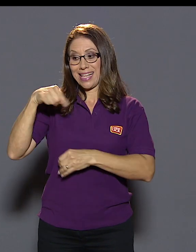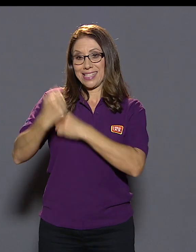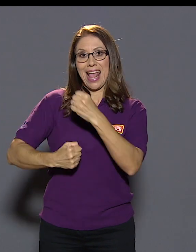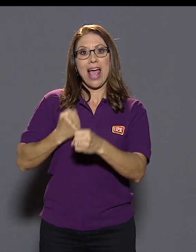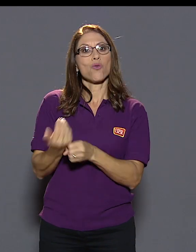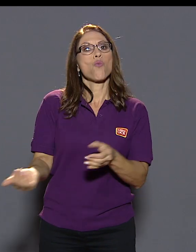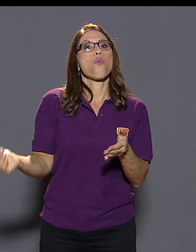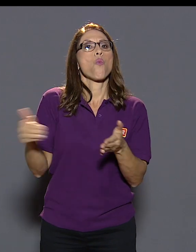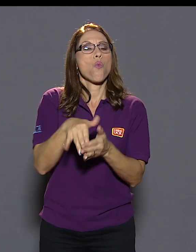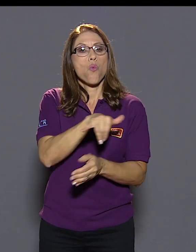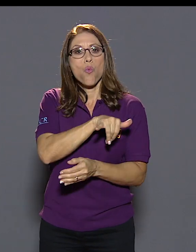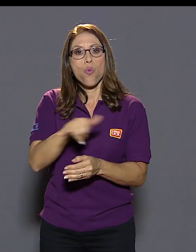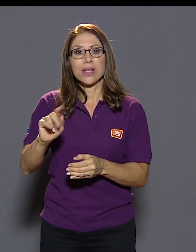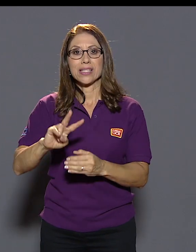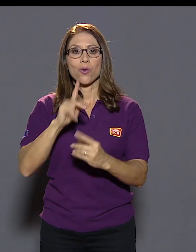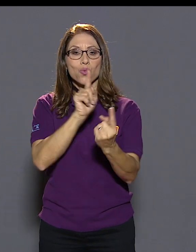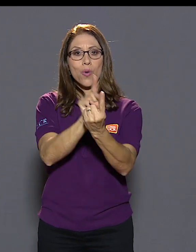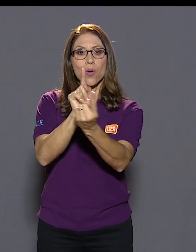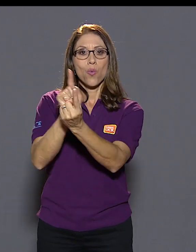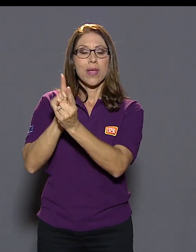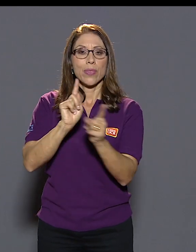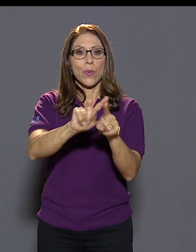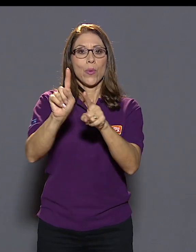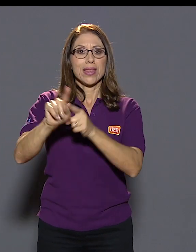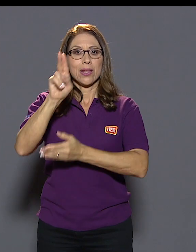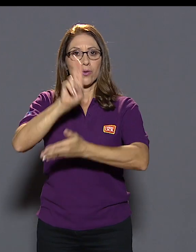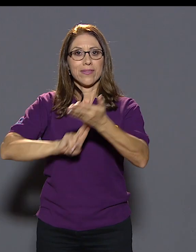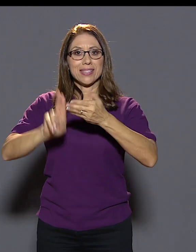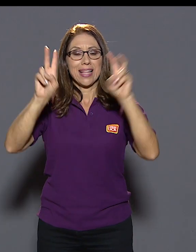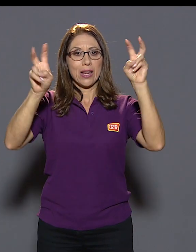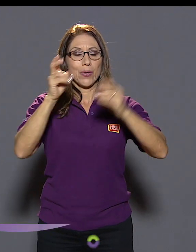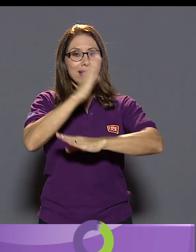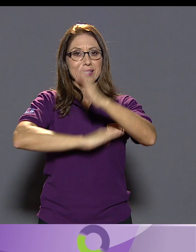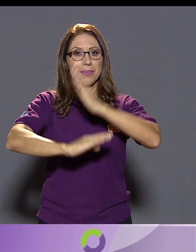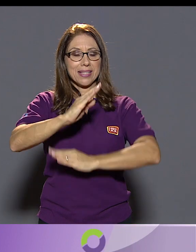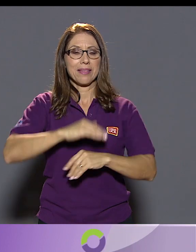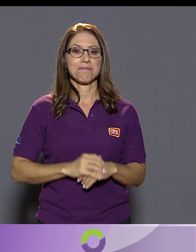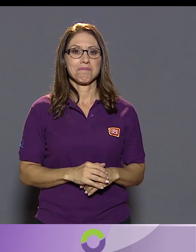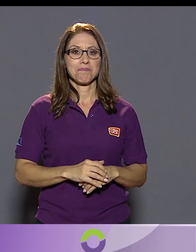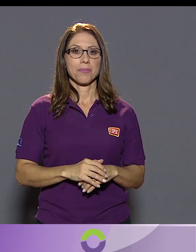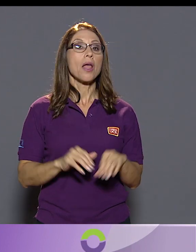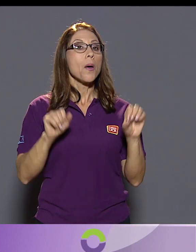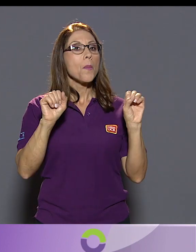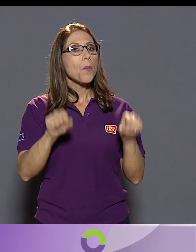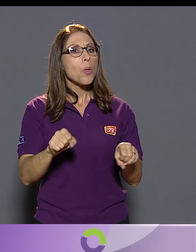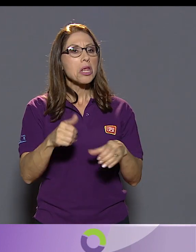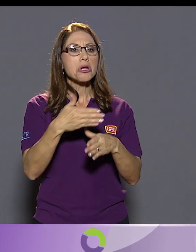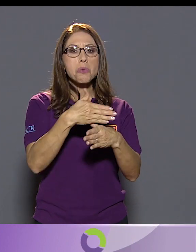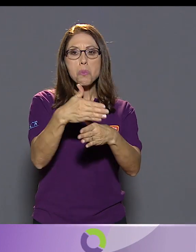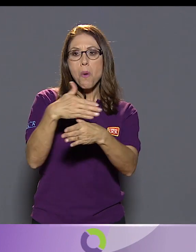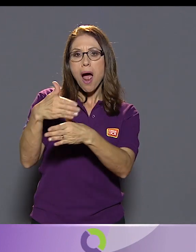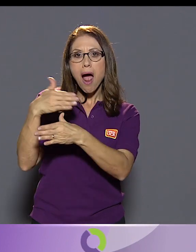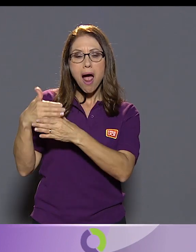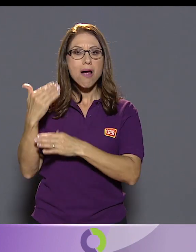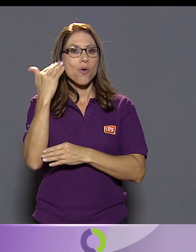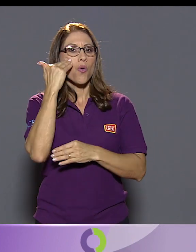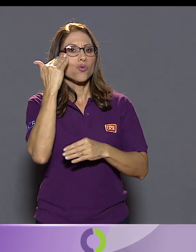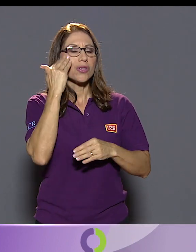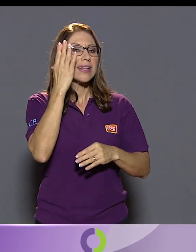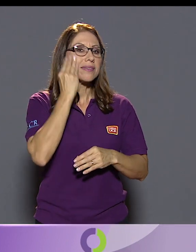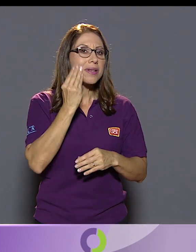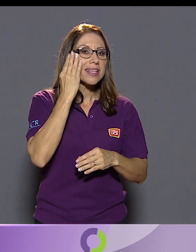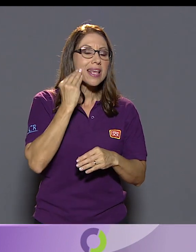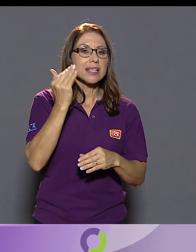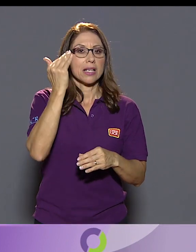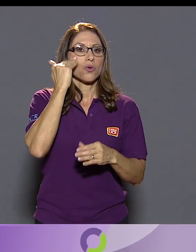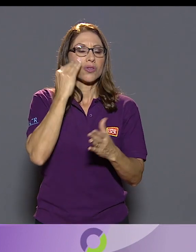con el segundo encuentro interuniversitario sobre discapacidad. El poder compartir, conocer las experiencias,